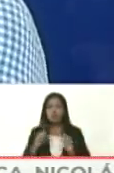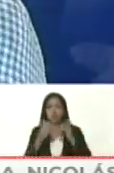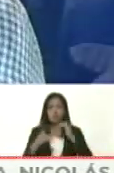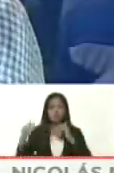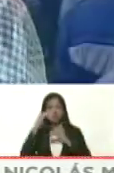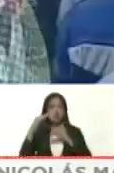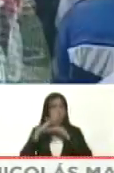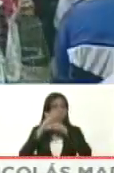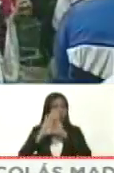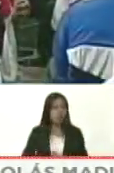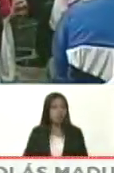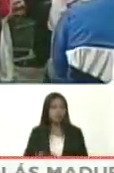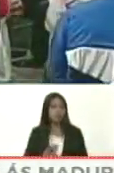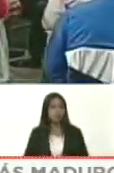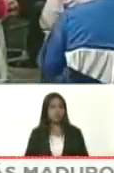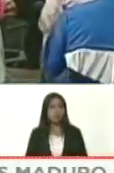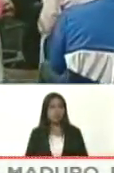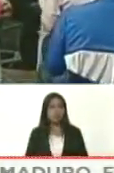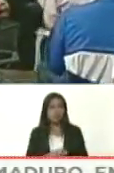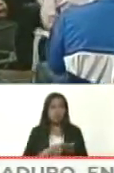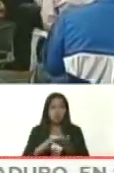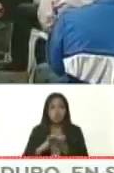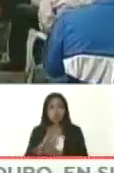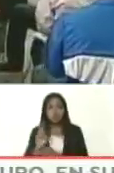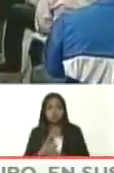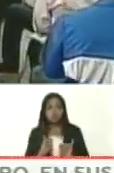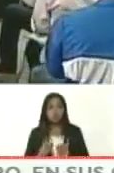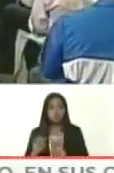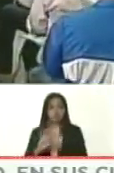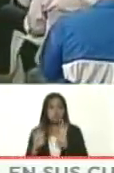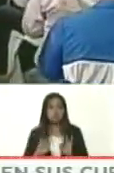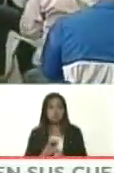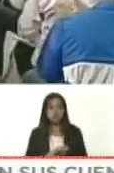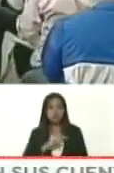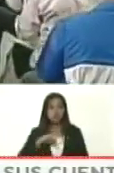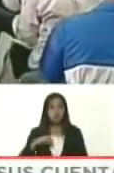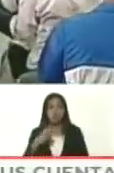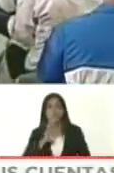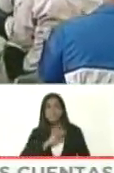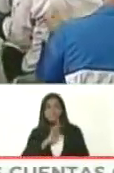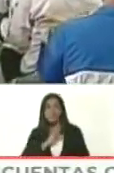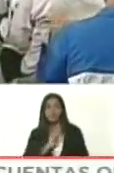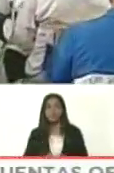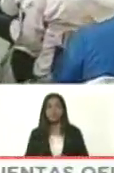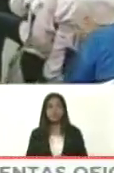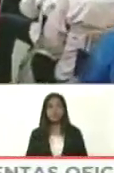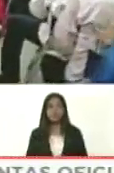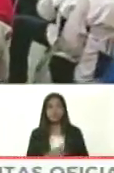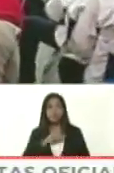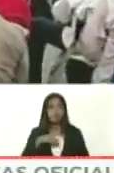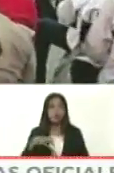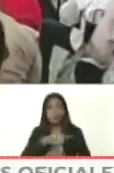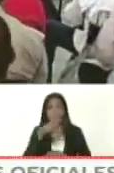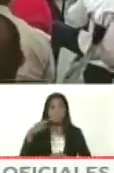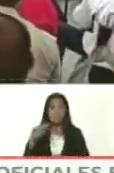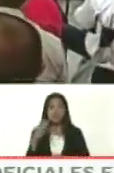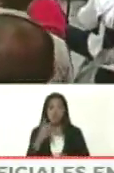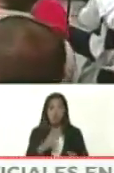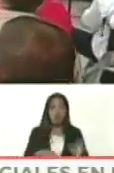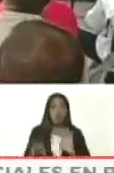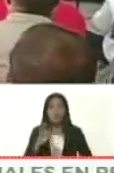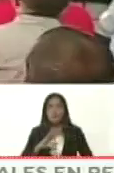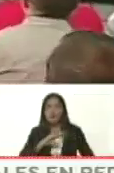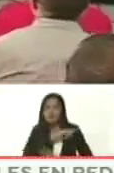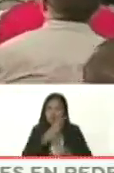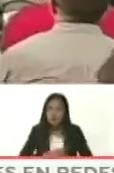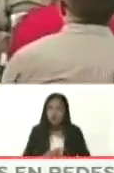el bloqueo. Así es, la solución está en nosotros mismos, en nuestro espíritu, en nuestra alma, en nuestra